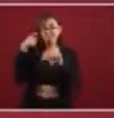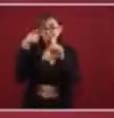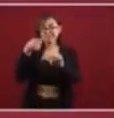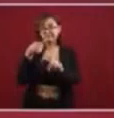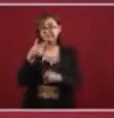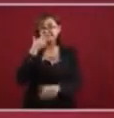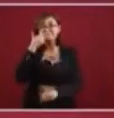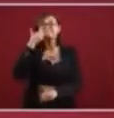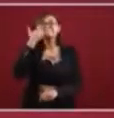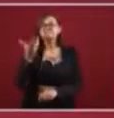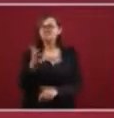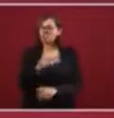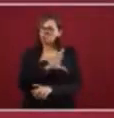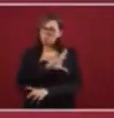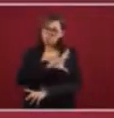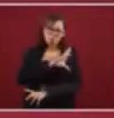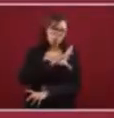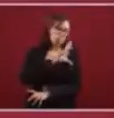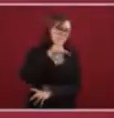saquear,